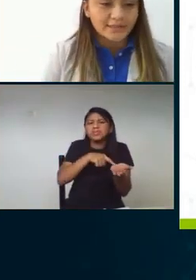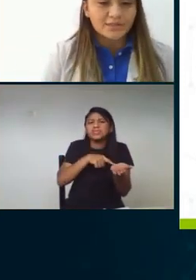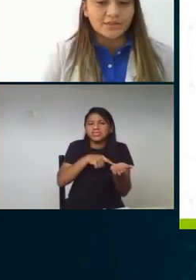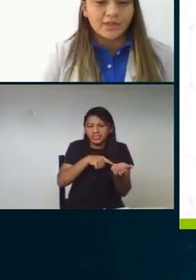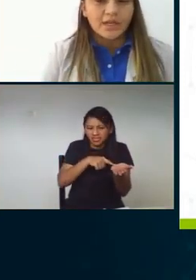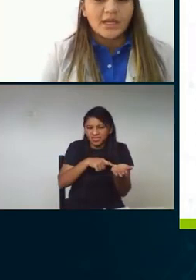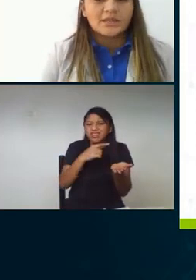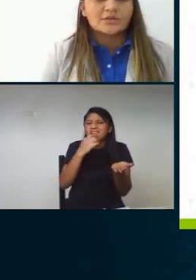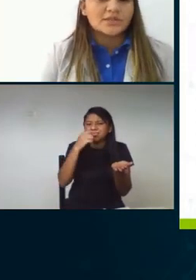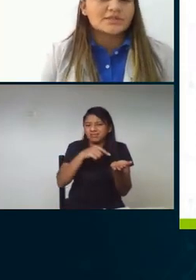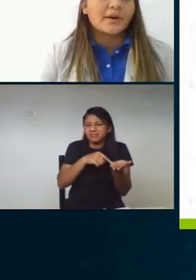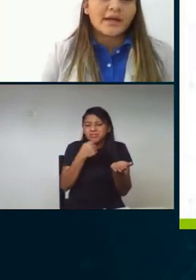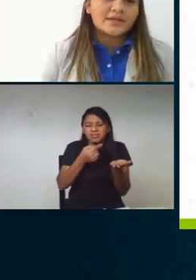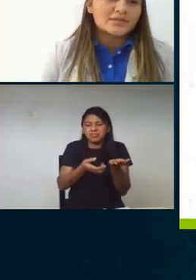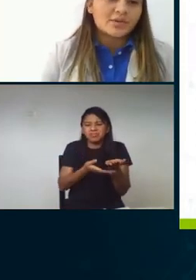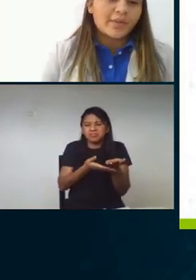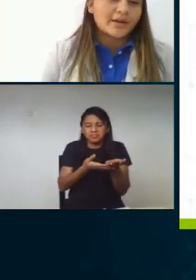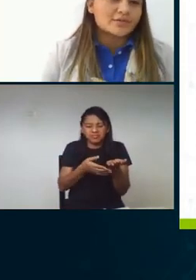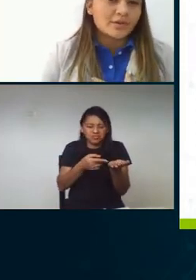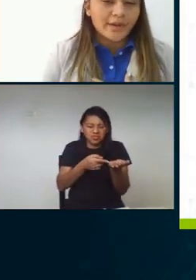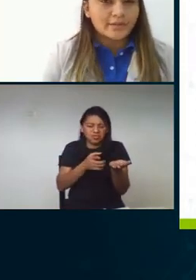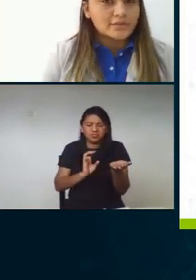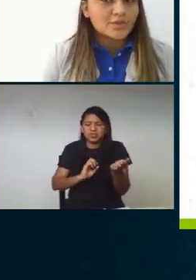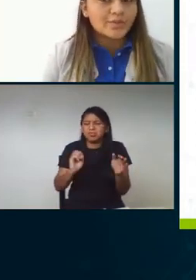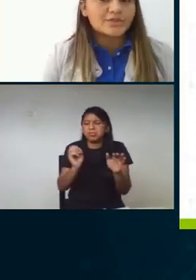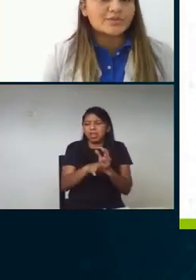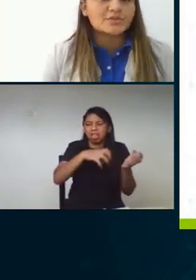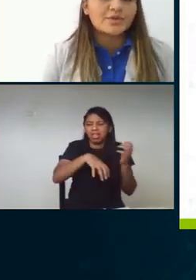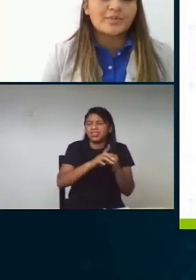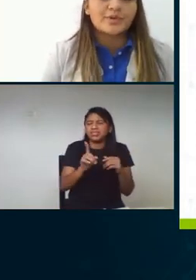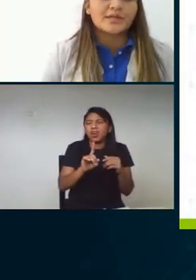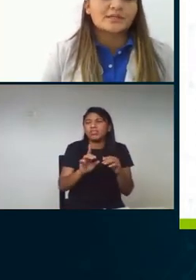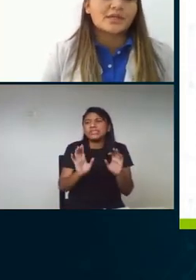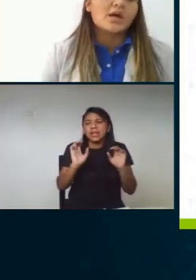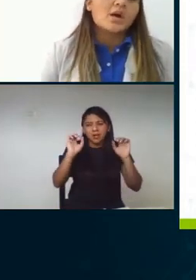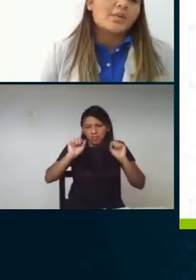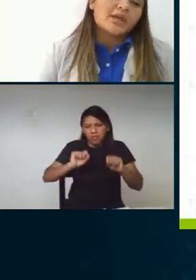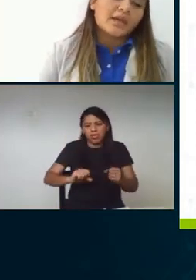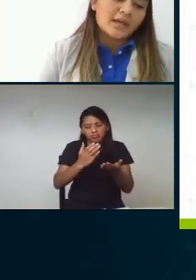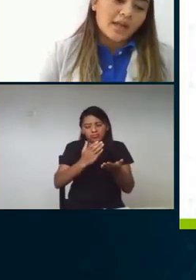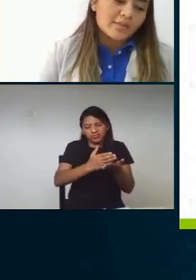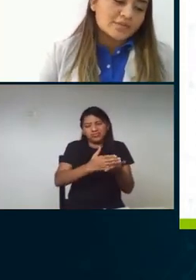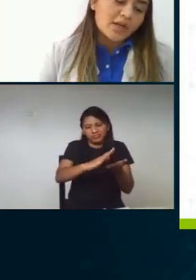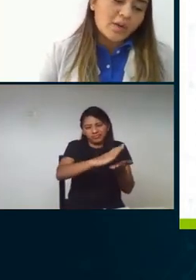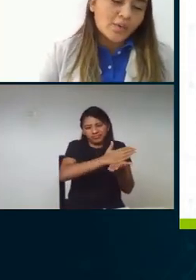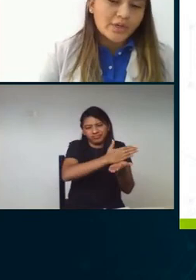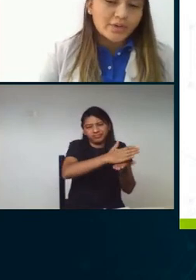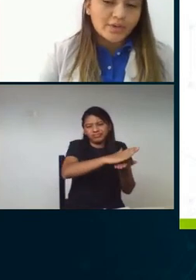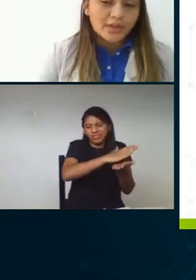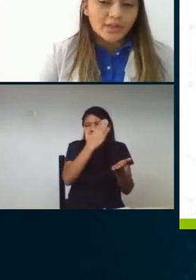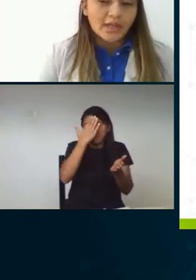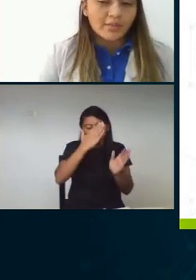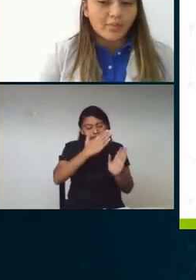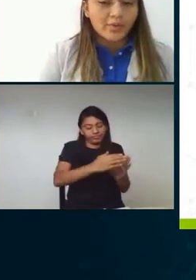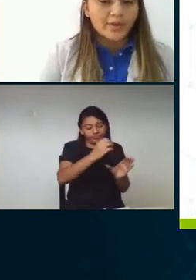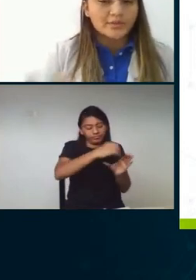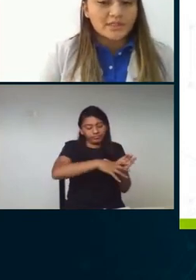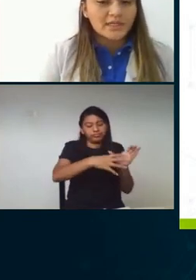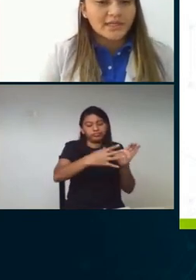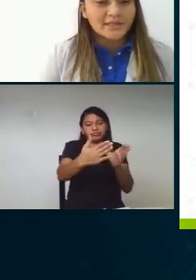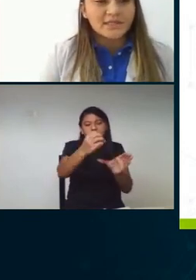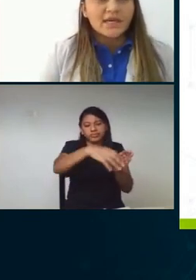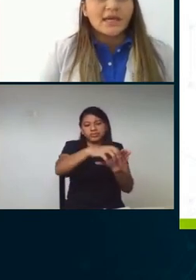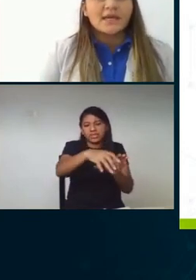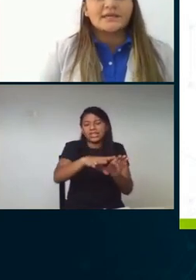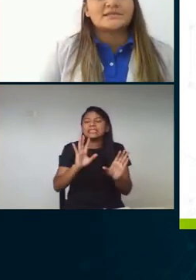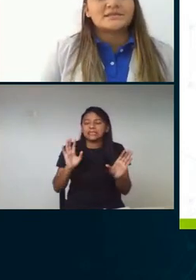la separación. Entonces, para esto, para nuestro proyecto es muy importante porque creemos que lo único que podemos